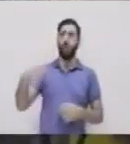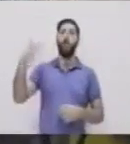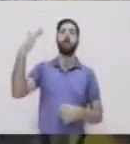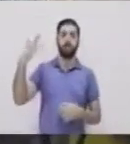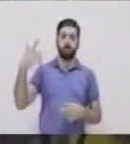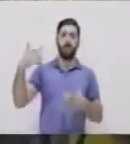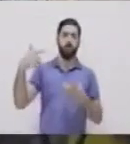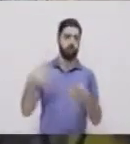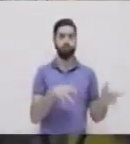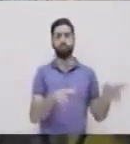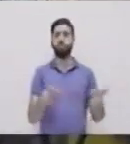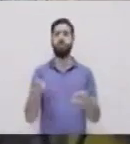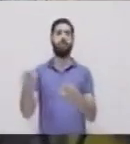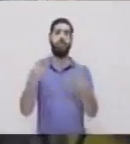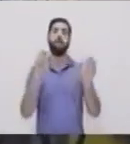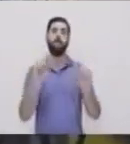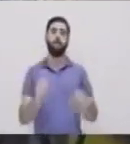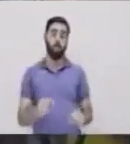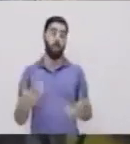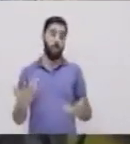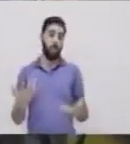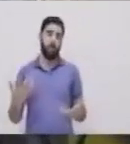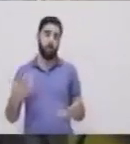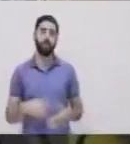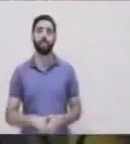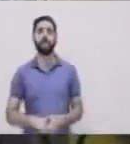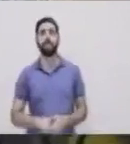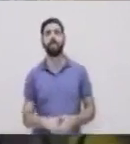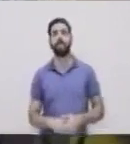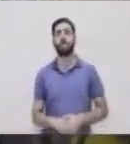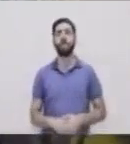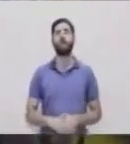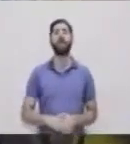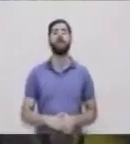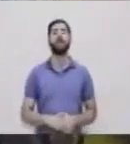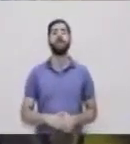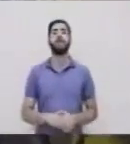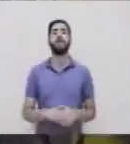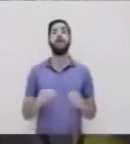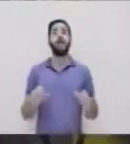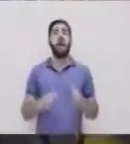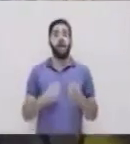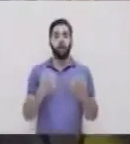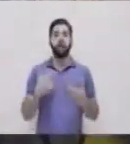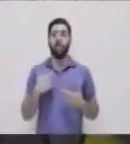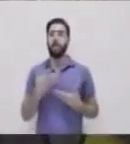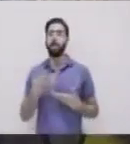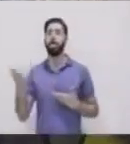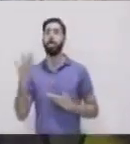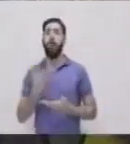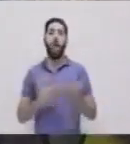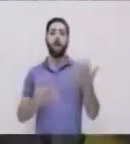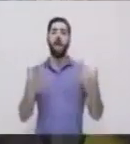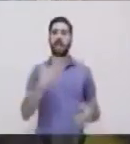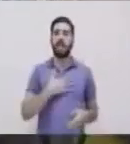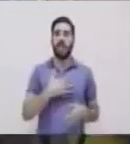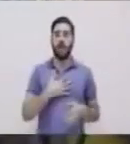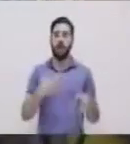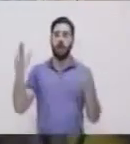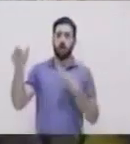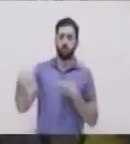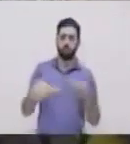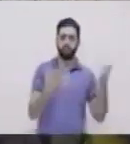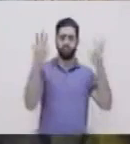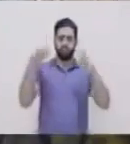cuando nace con apenas una gotita de rocío o una gotita de cualquier lado. Entonces, el poema se llama Caudal,